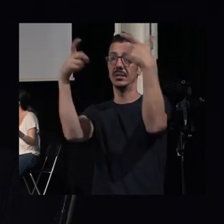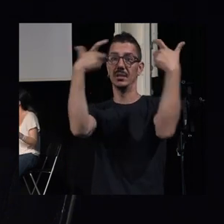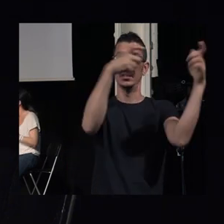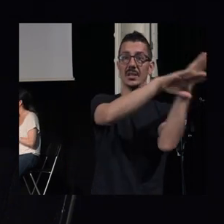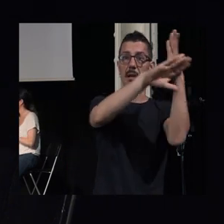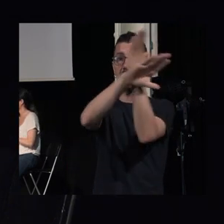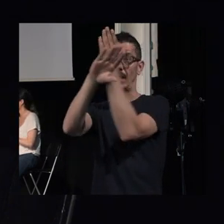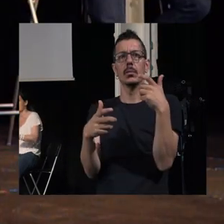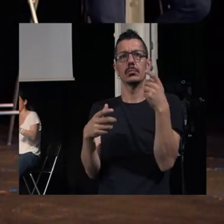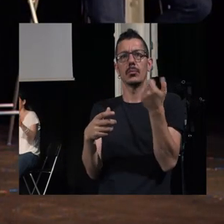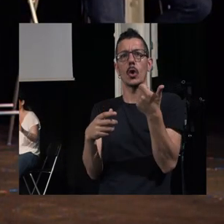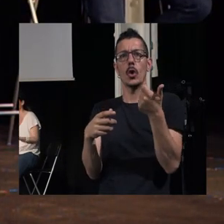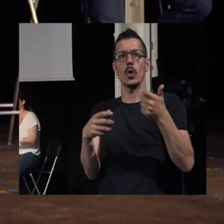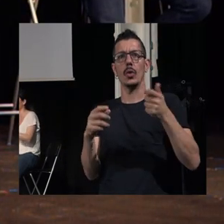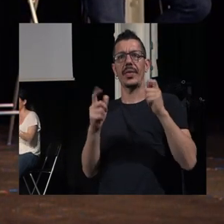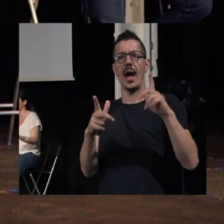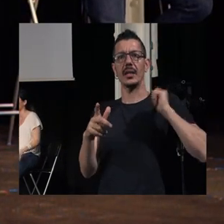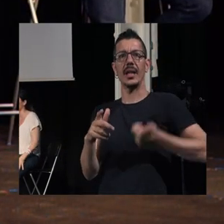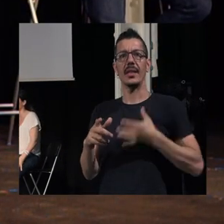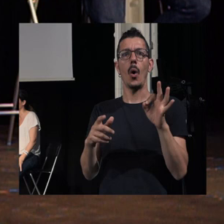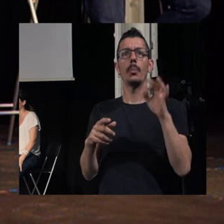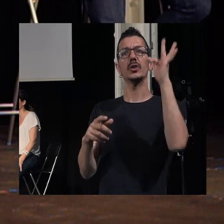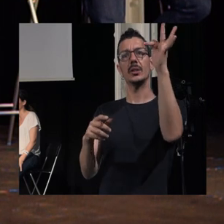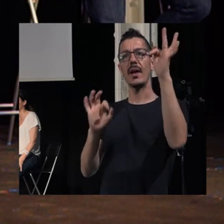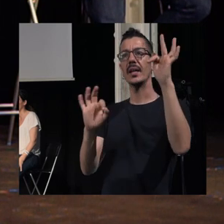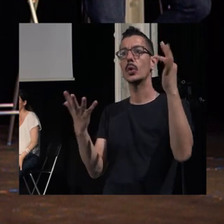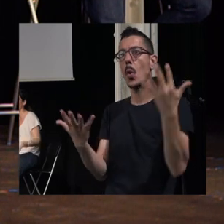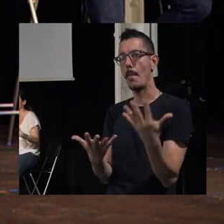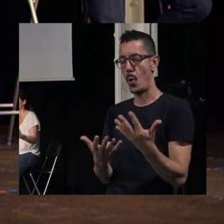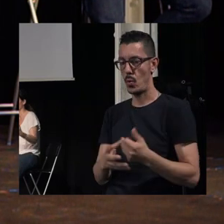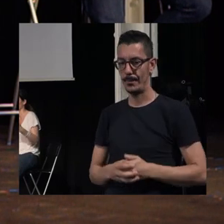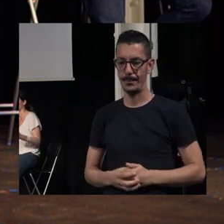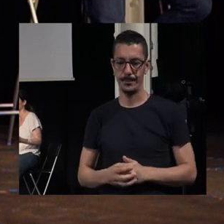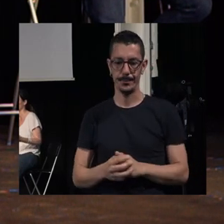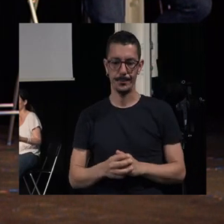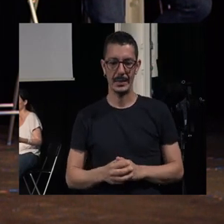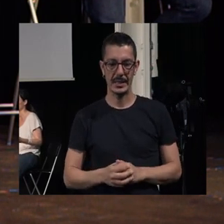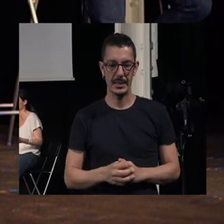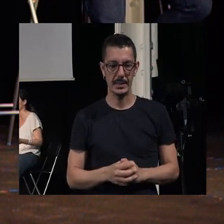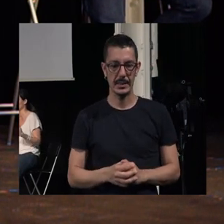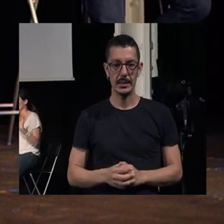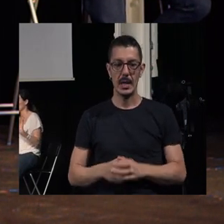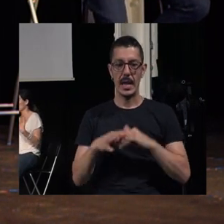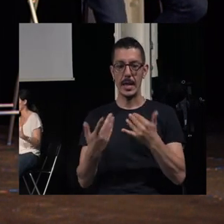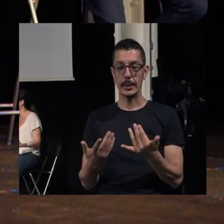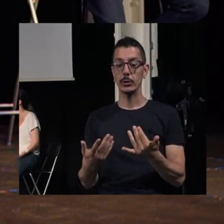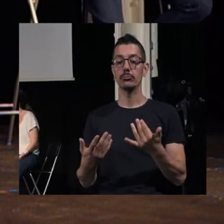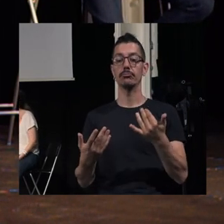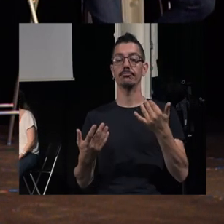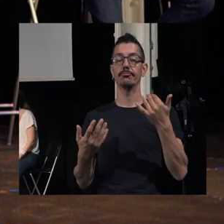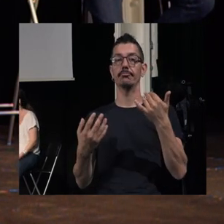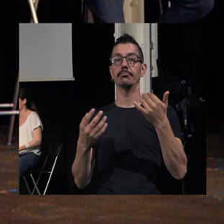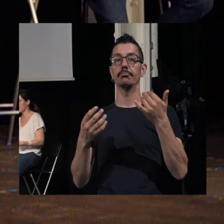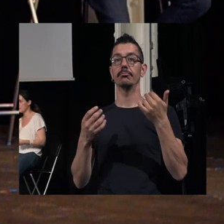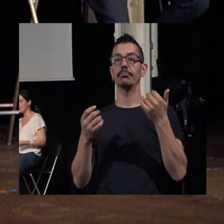potentes en este sentido, ¿no? Yo, bueno, que creo que es un debate que de alguna manera, una pregunta que nos tendríamos que hacer, ¿no?, sobre todo cuando